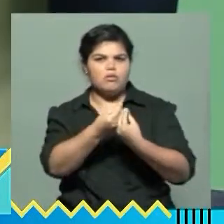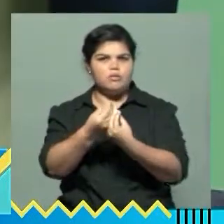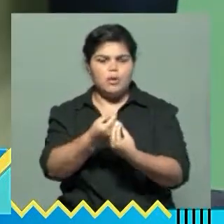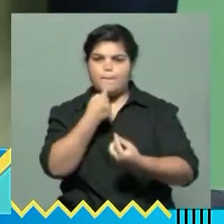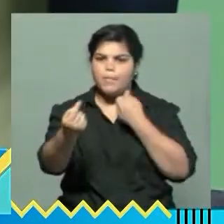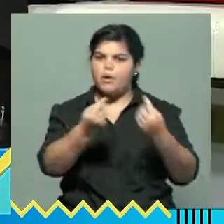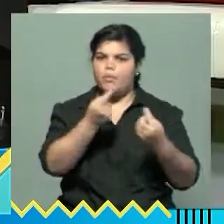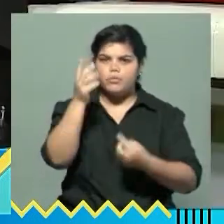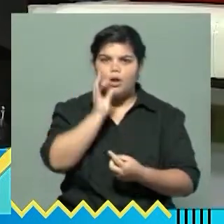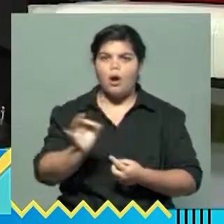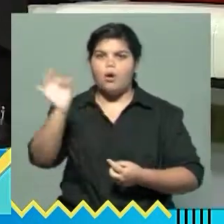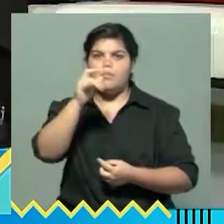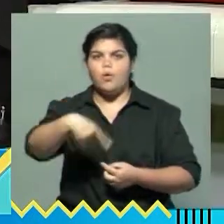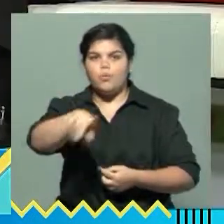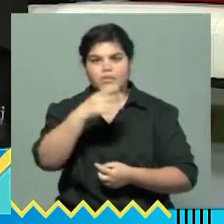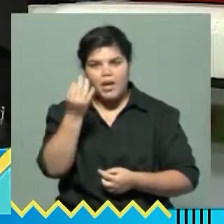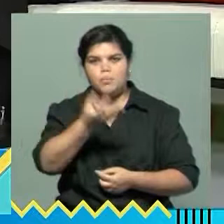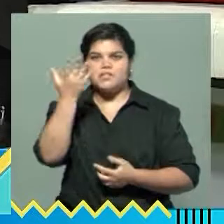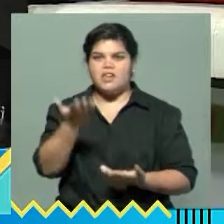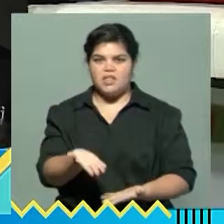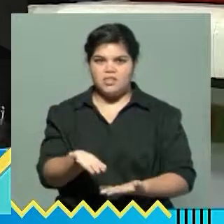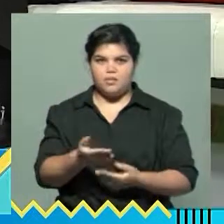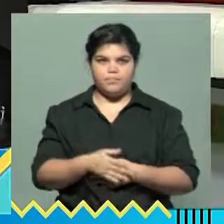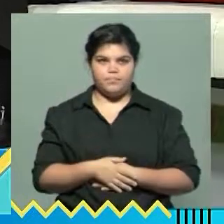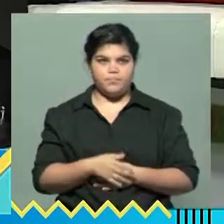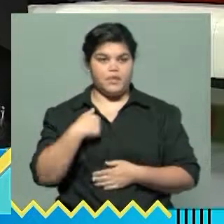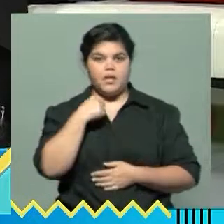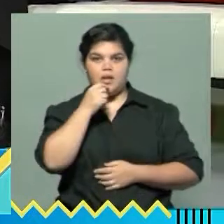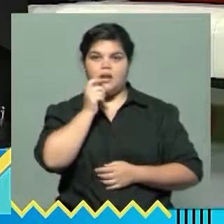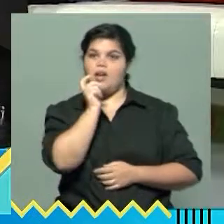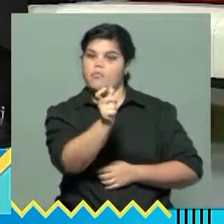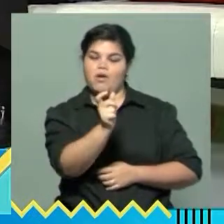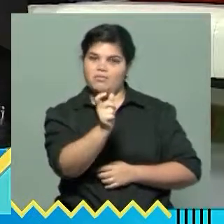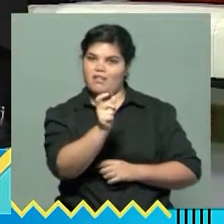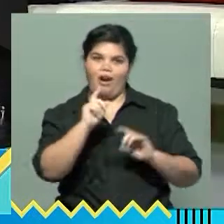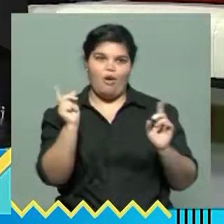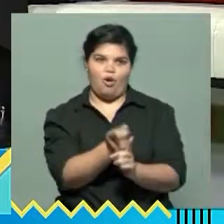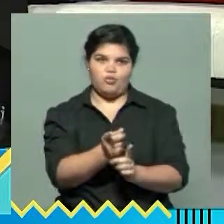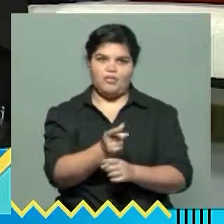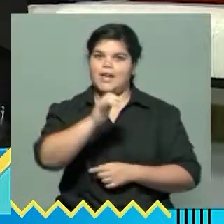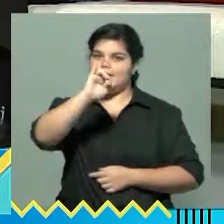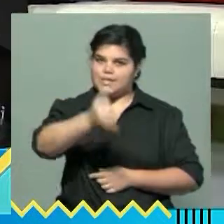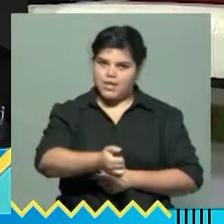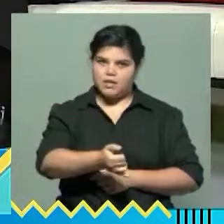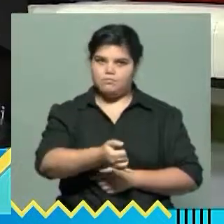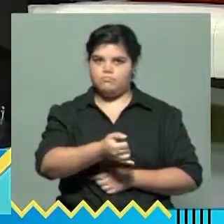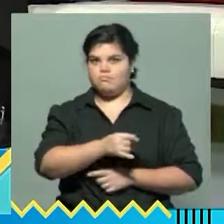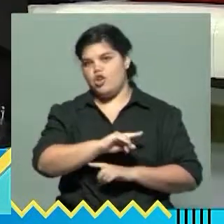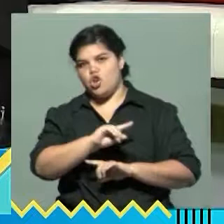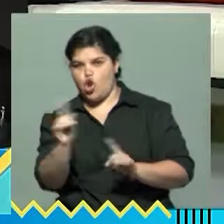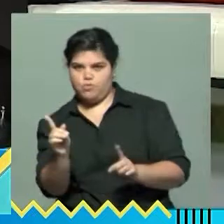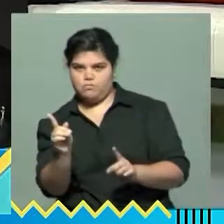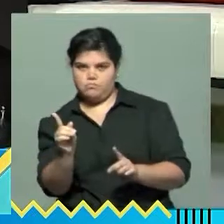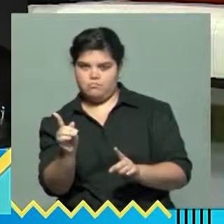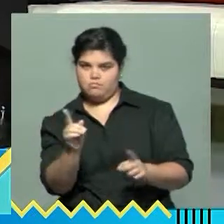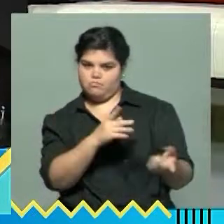la opinión hoy a los especialistas. Bueno, mi respuesta va a ser muy poco satisfactoria. Es sí y no.